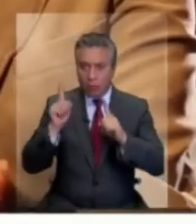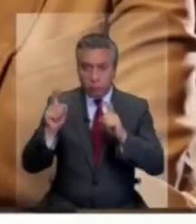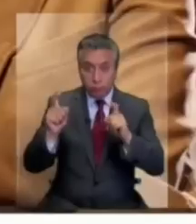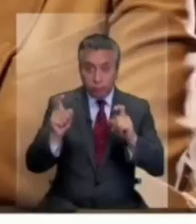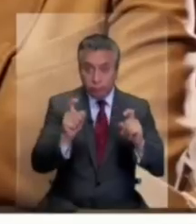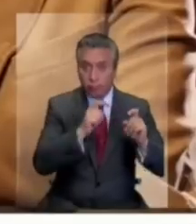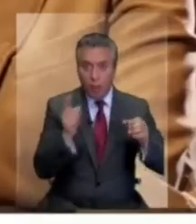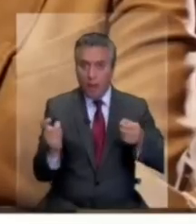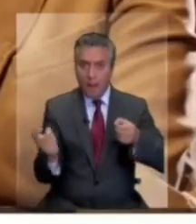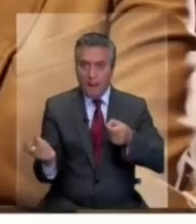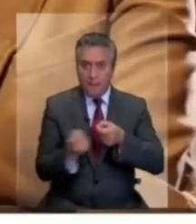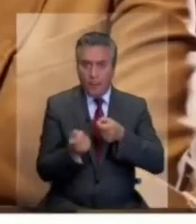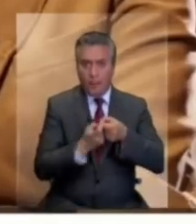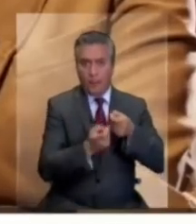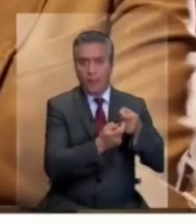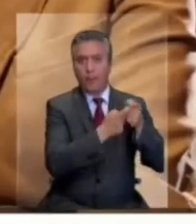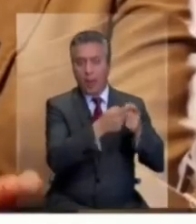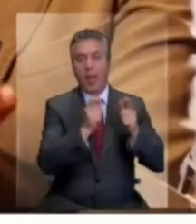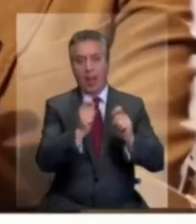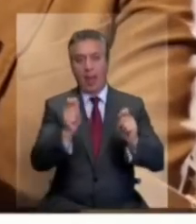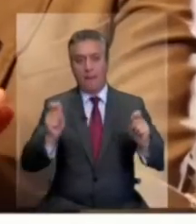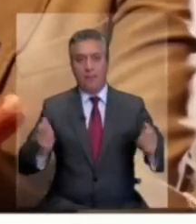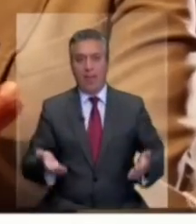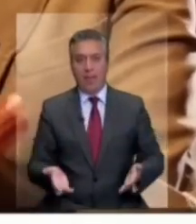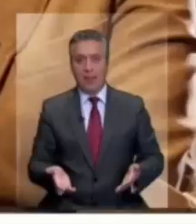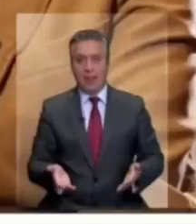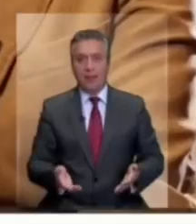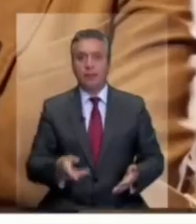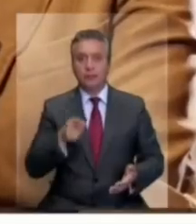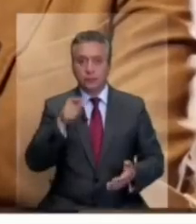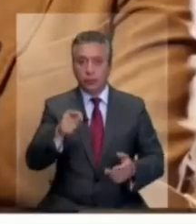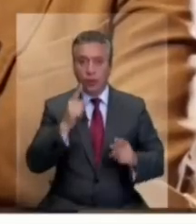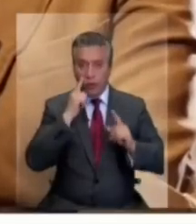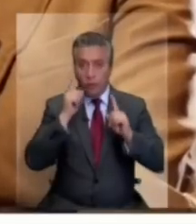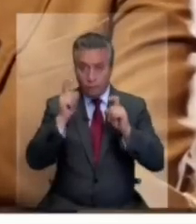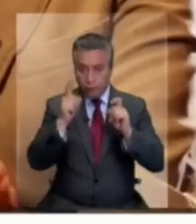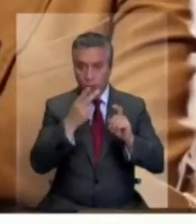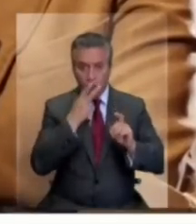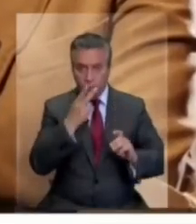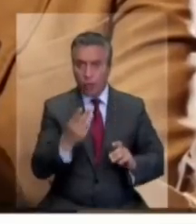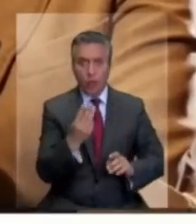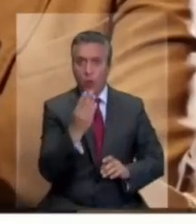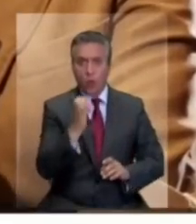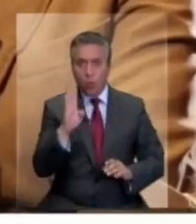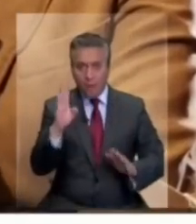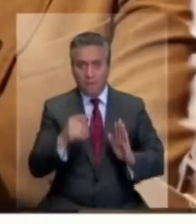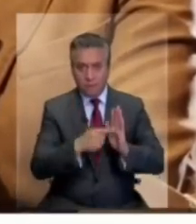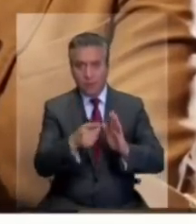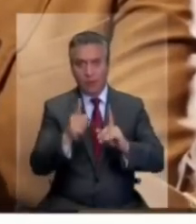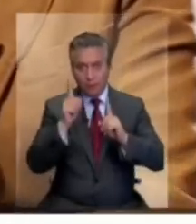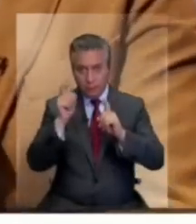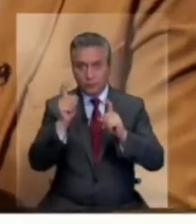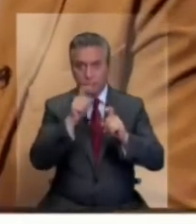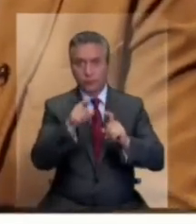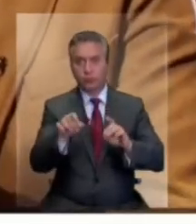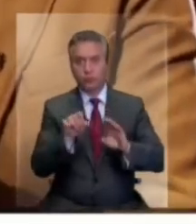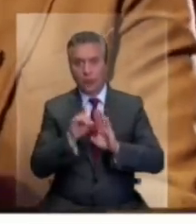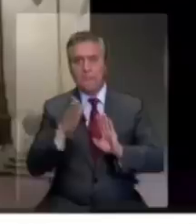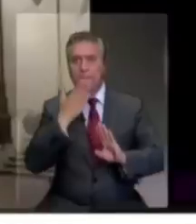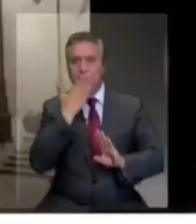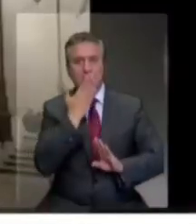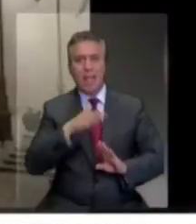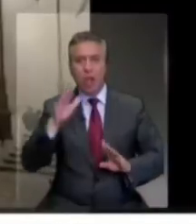adhirieron a la campaña y después cuando empiezo a ver la foto en en la página web ver que los fotógrafos estaba mandando sus